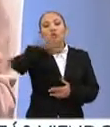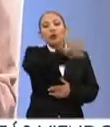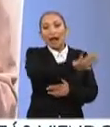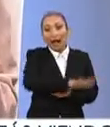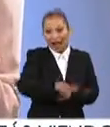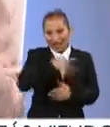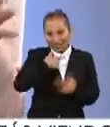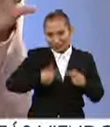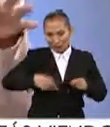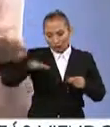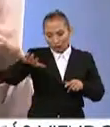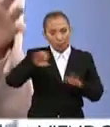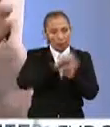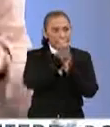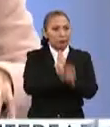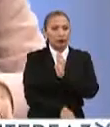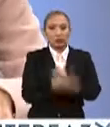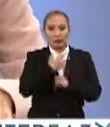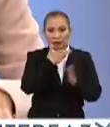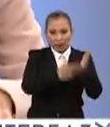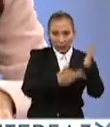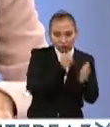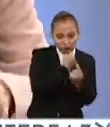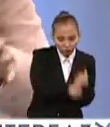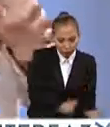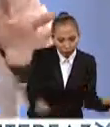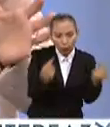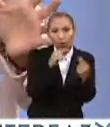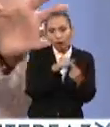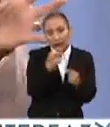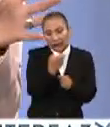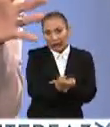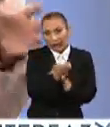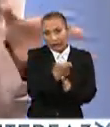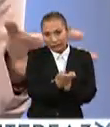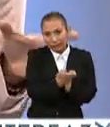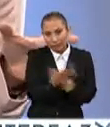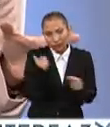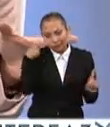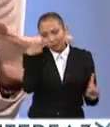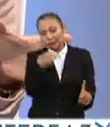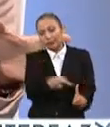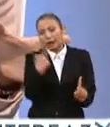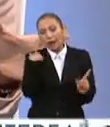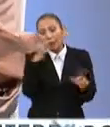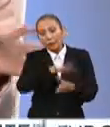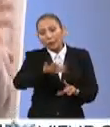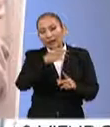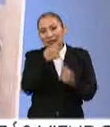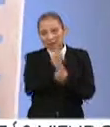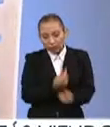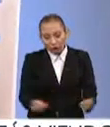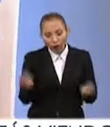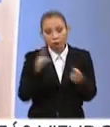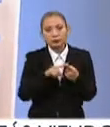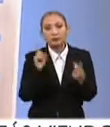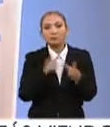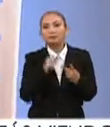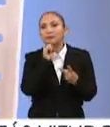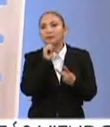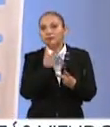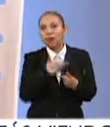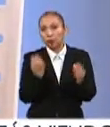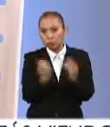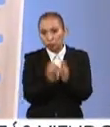diferentes sectores de la población. Por ejemplo, tenemos talleres infantiles, entonces con eso pues, nos enfocamos hacia la población infantil. Tenemos